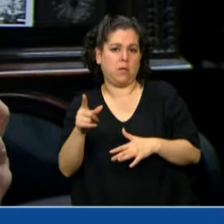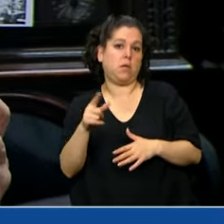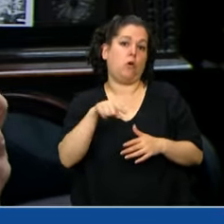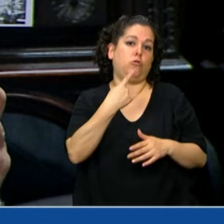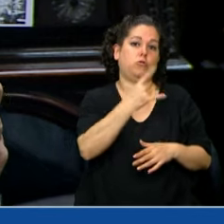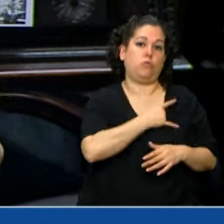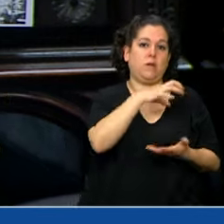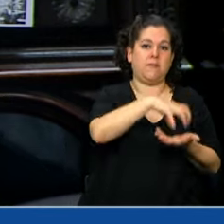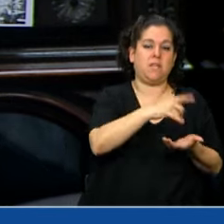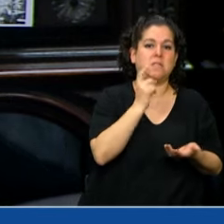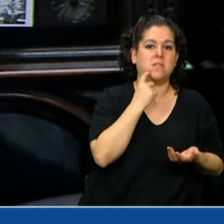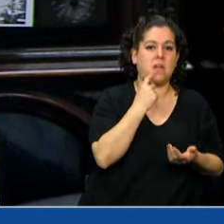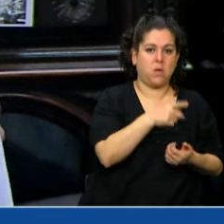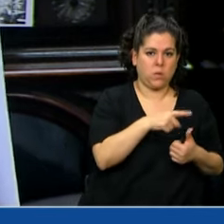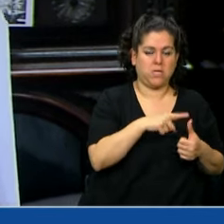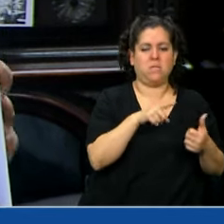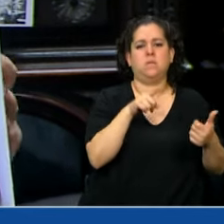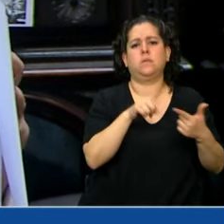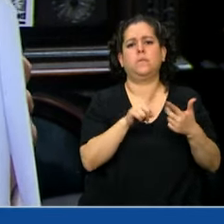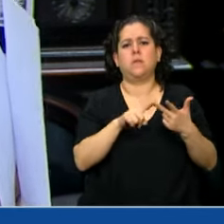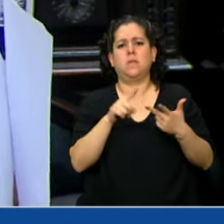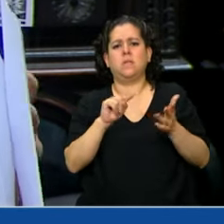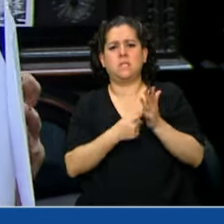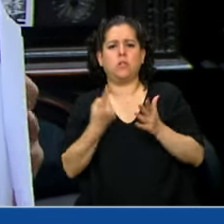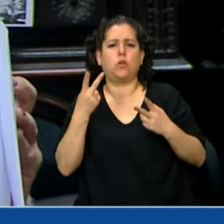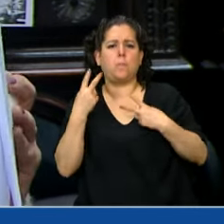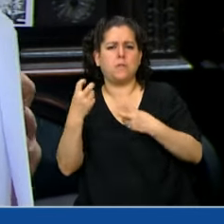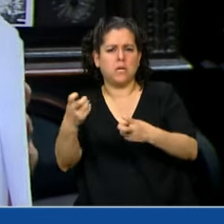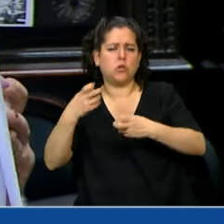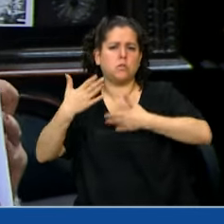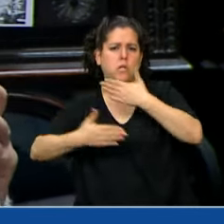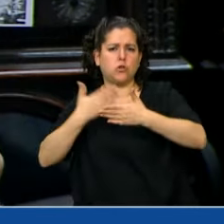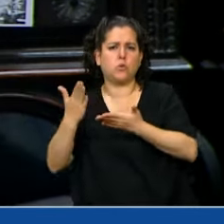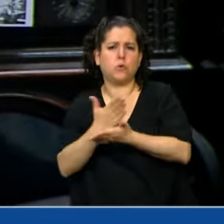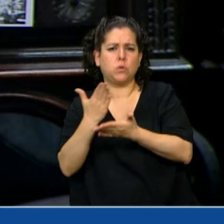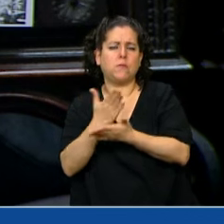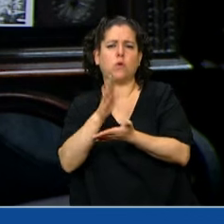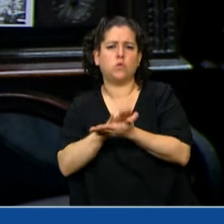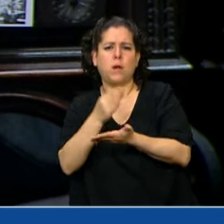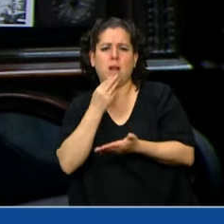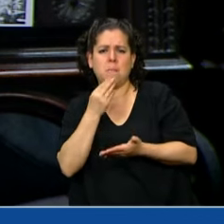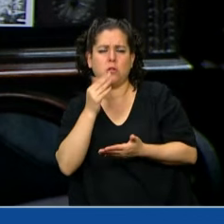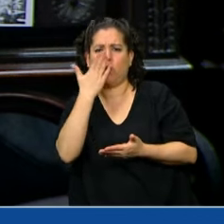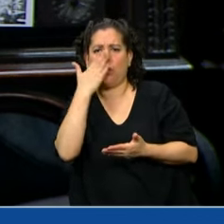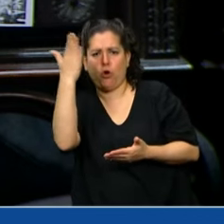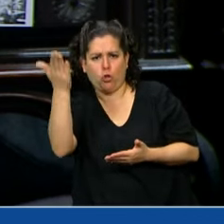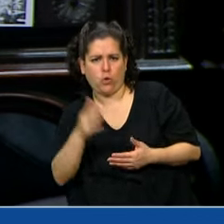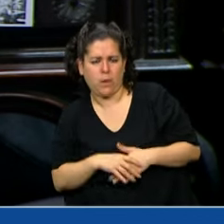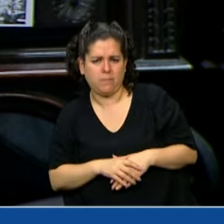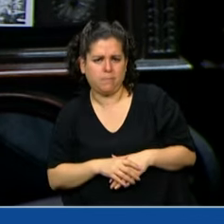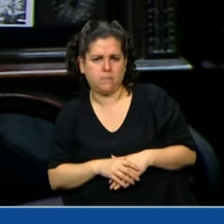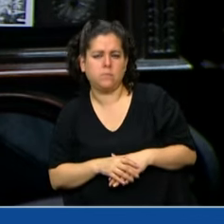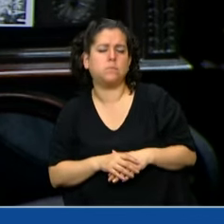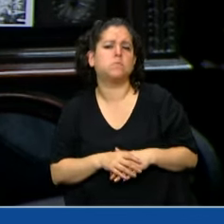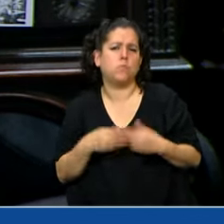Luis el instituto de física aplicada el centro de investigación y desarrollo productivo de alimentos en Córdoba